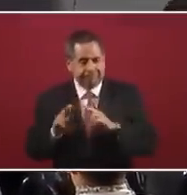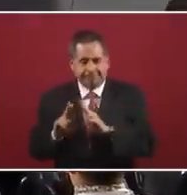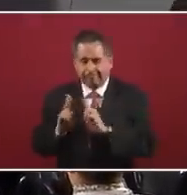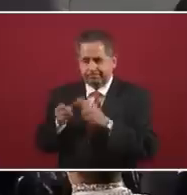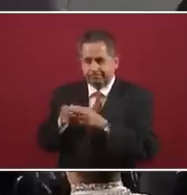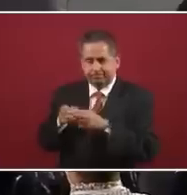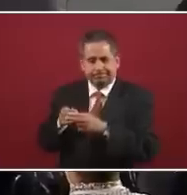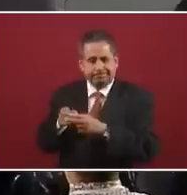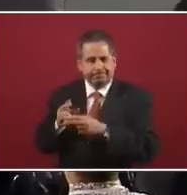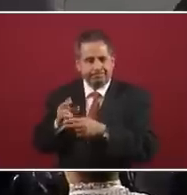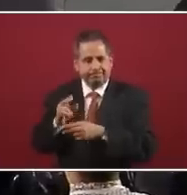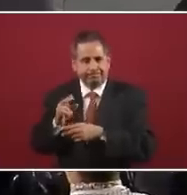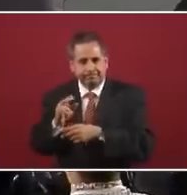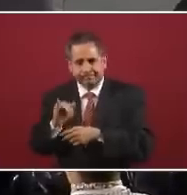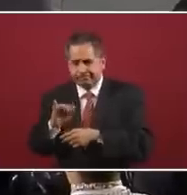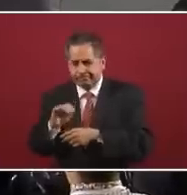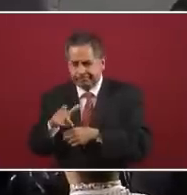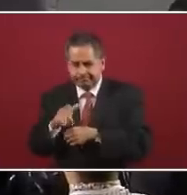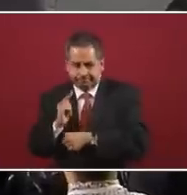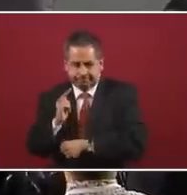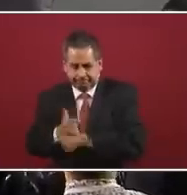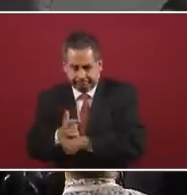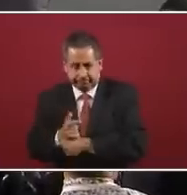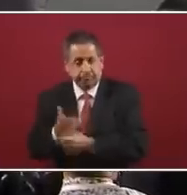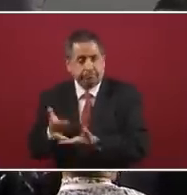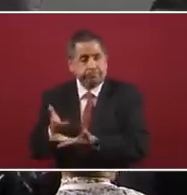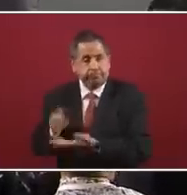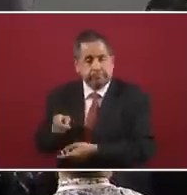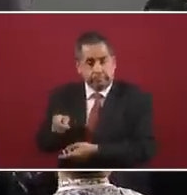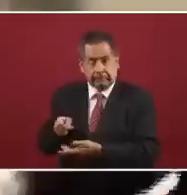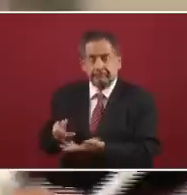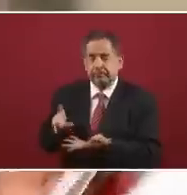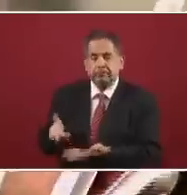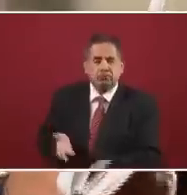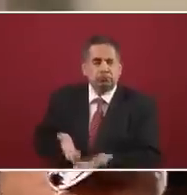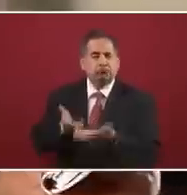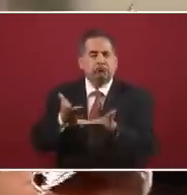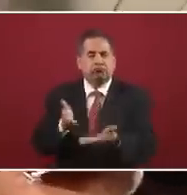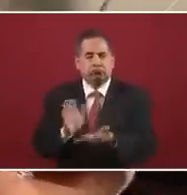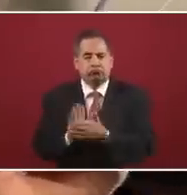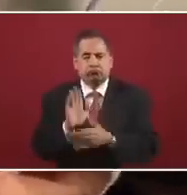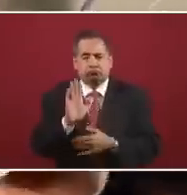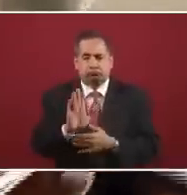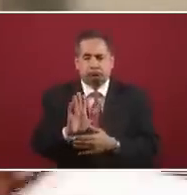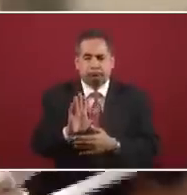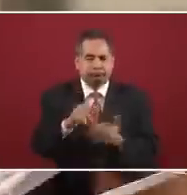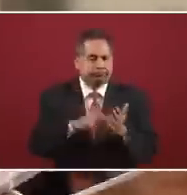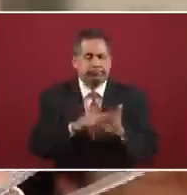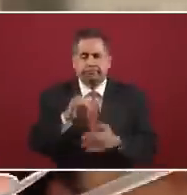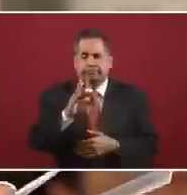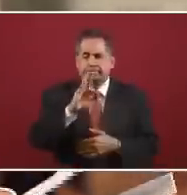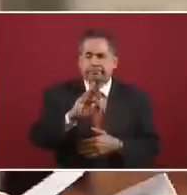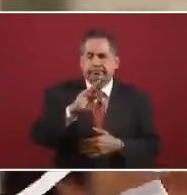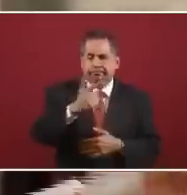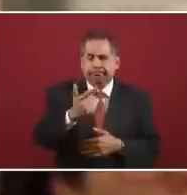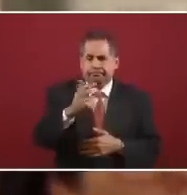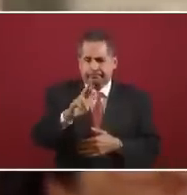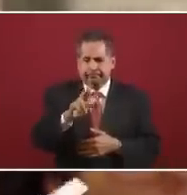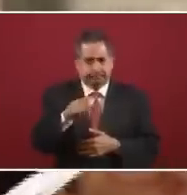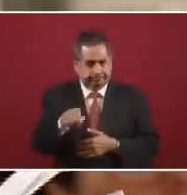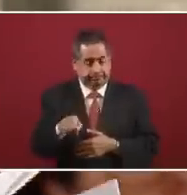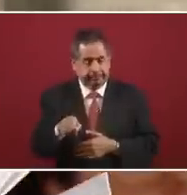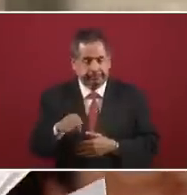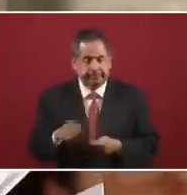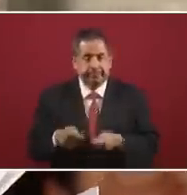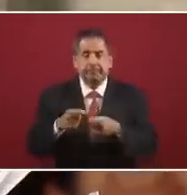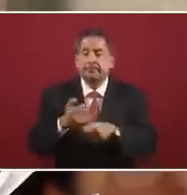fiscal presentó ante la y fiscalía general de la república